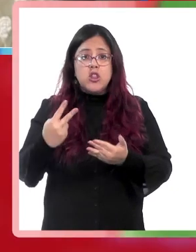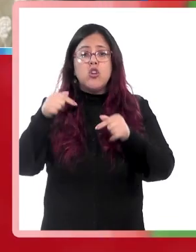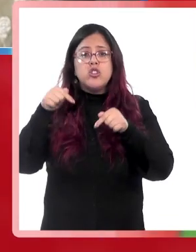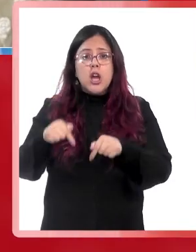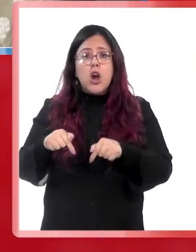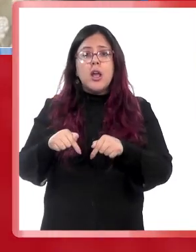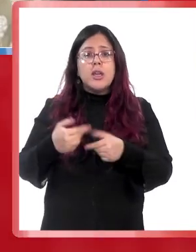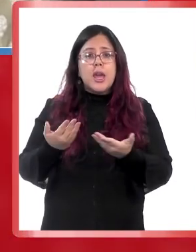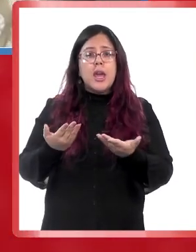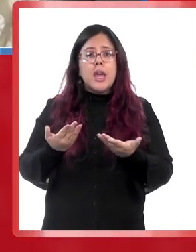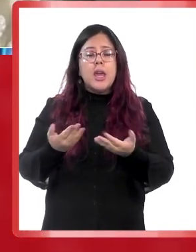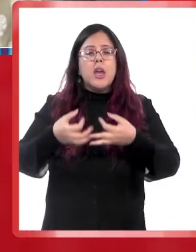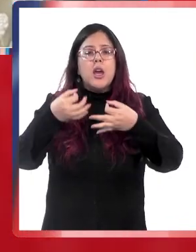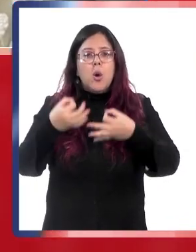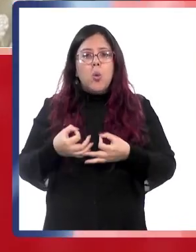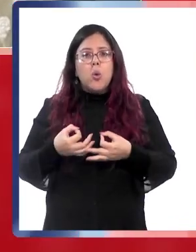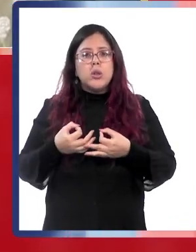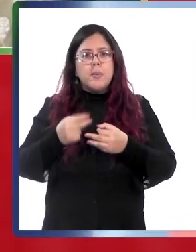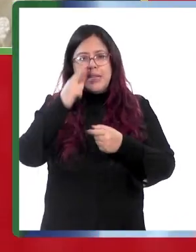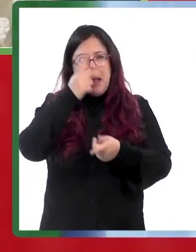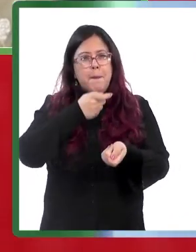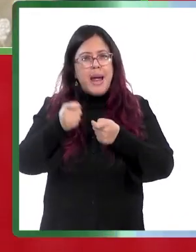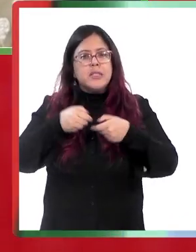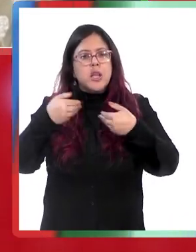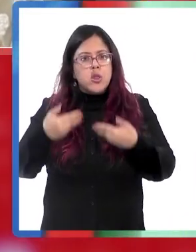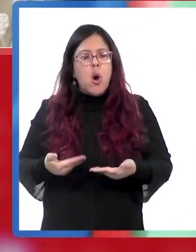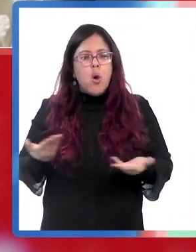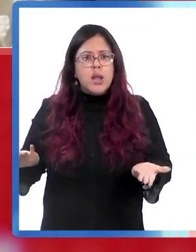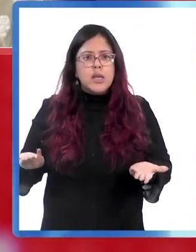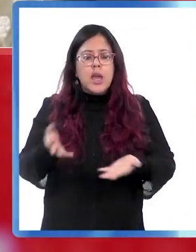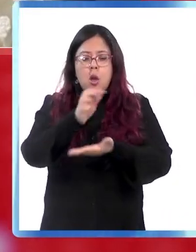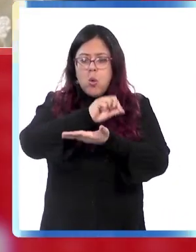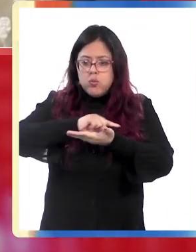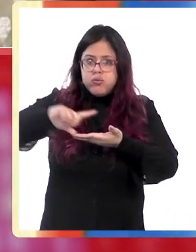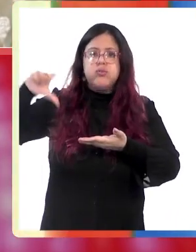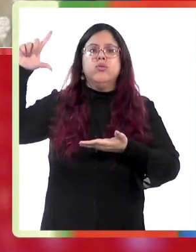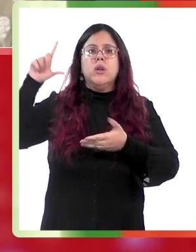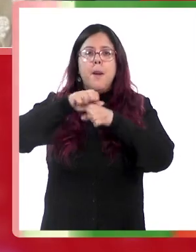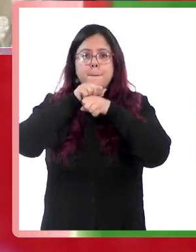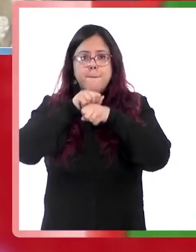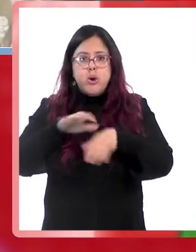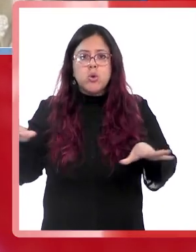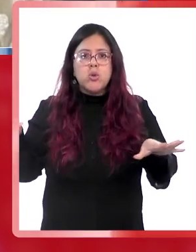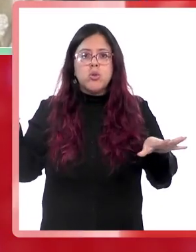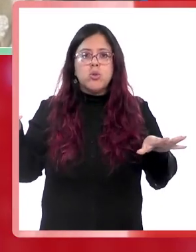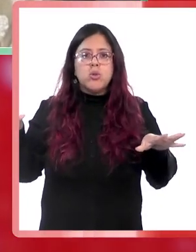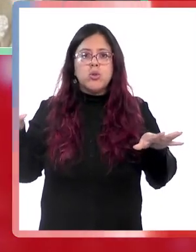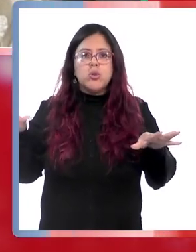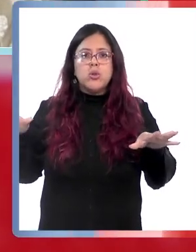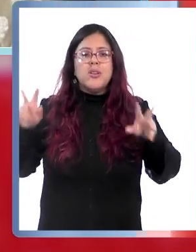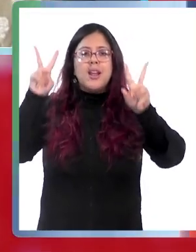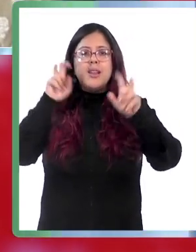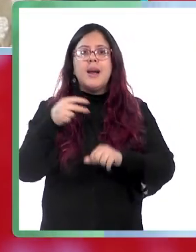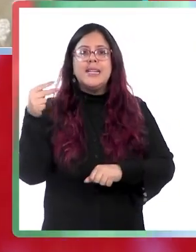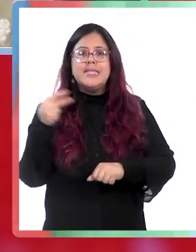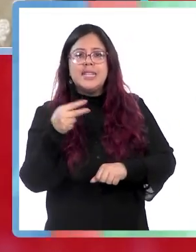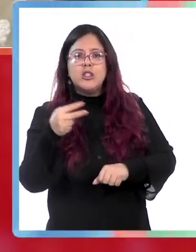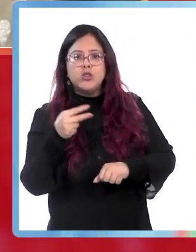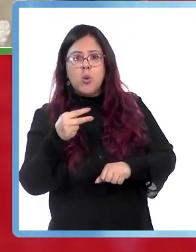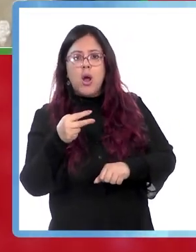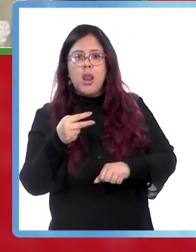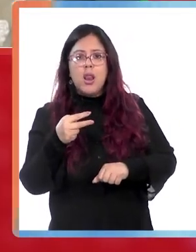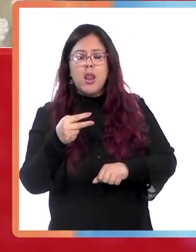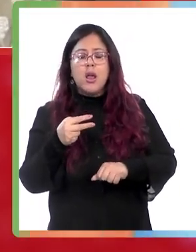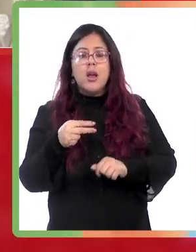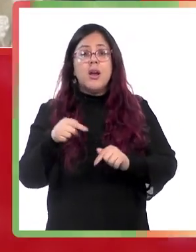que pareciera que ahora con otro clado está pasando algo similar, fue un aumento brusco, pero de transmisión preferentemente de tipo sexual o